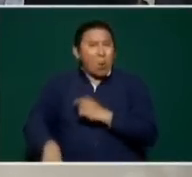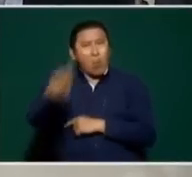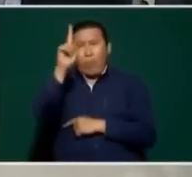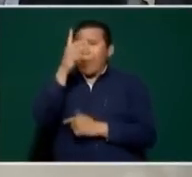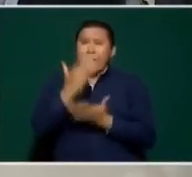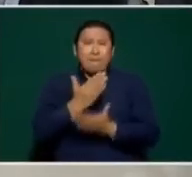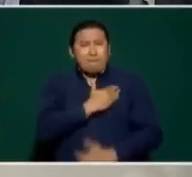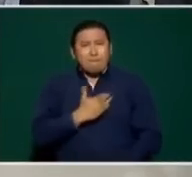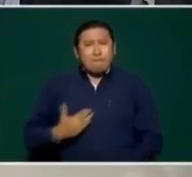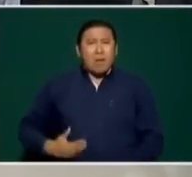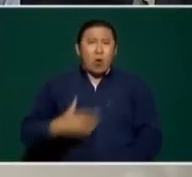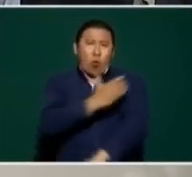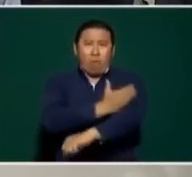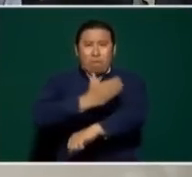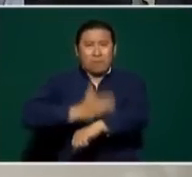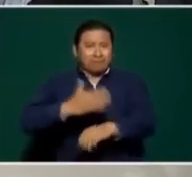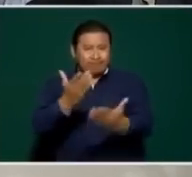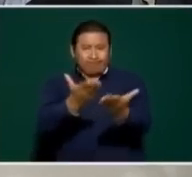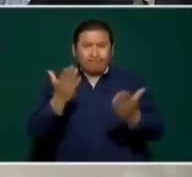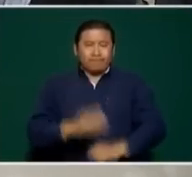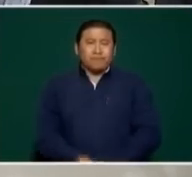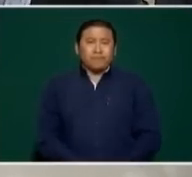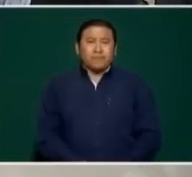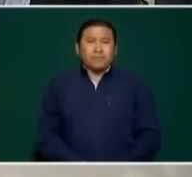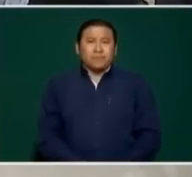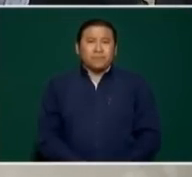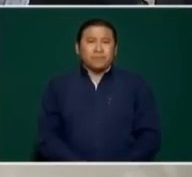presidente. Las compañeras.